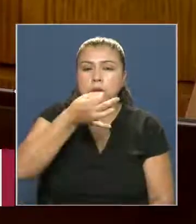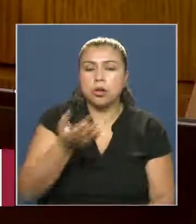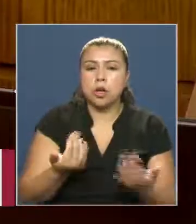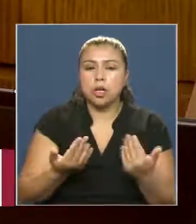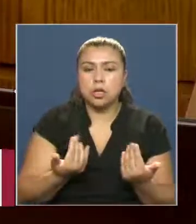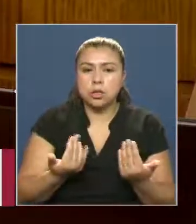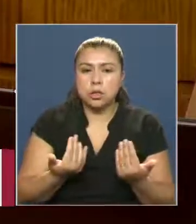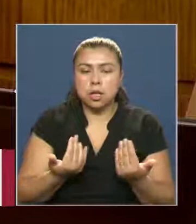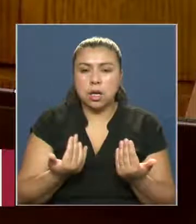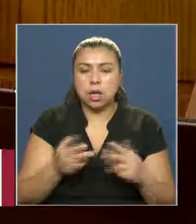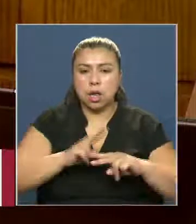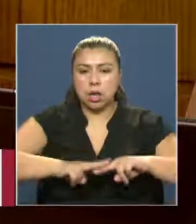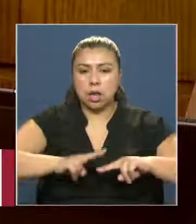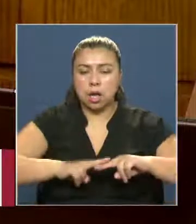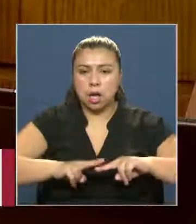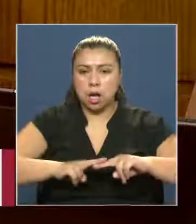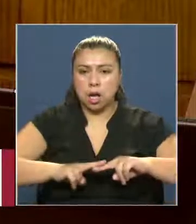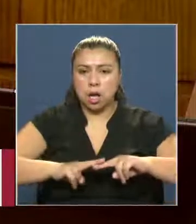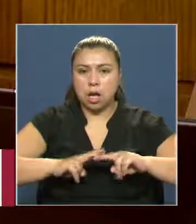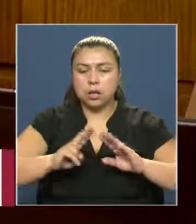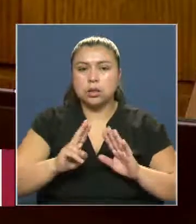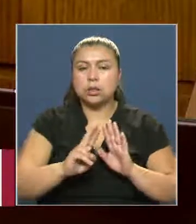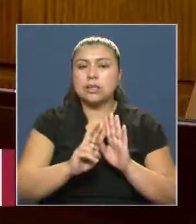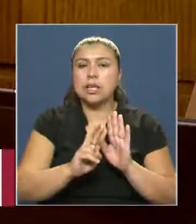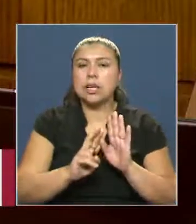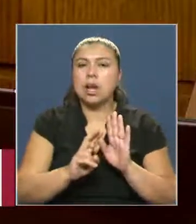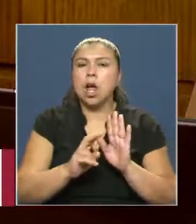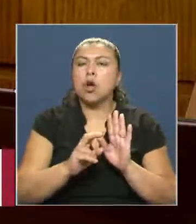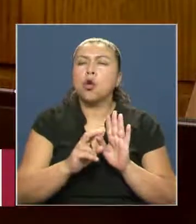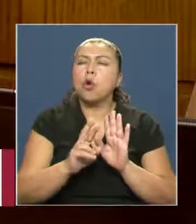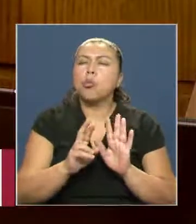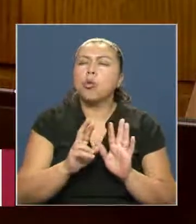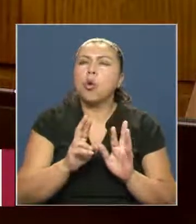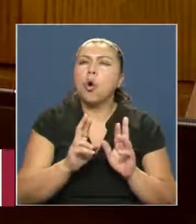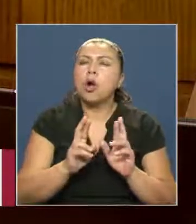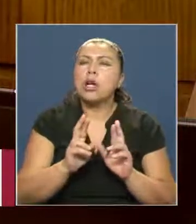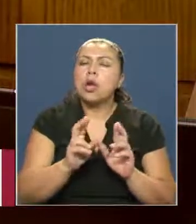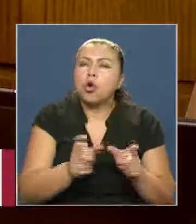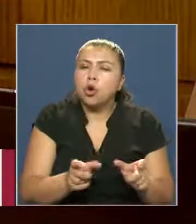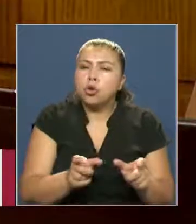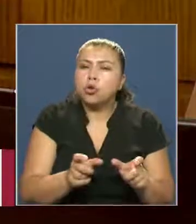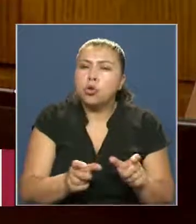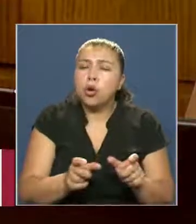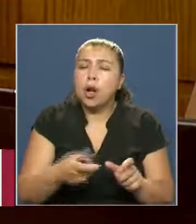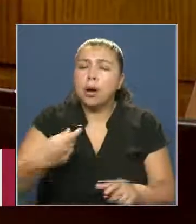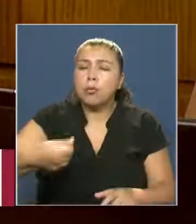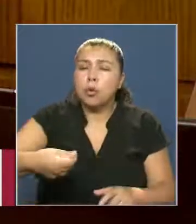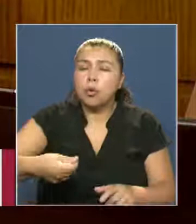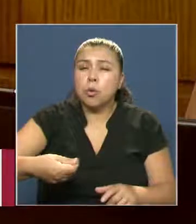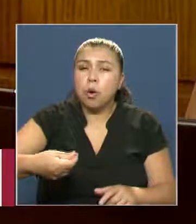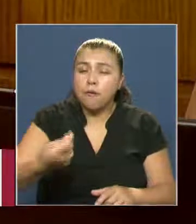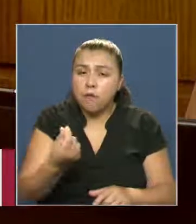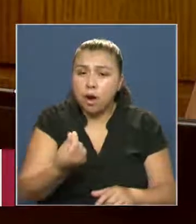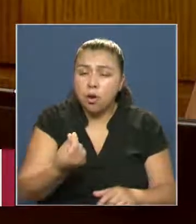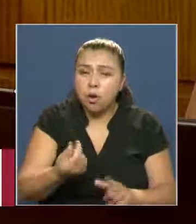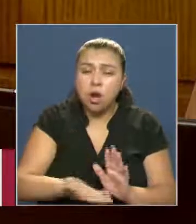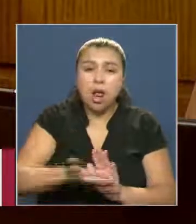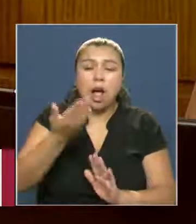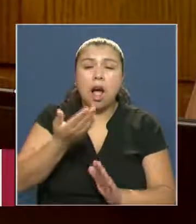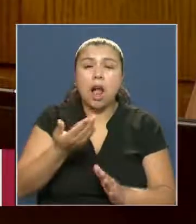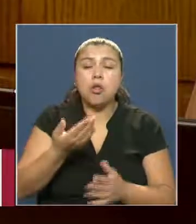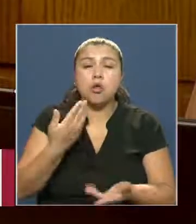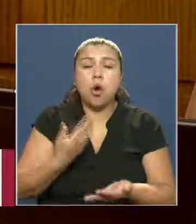necesidad de generar regulación en los precios de los medicamentos por los altos abusos que hay hoy día de la industria